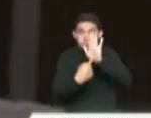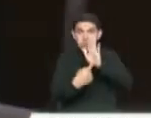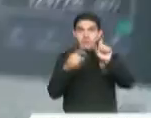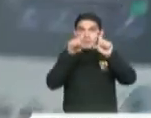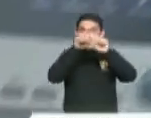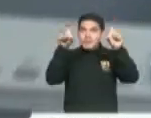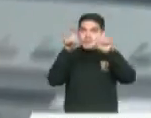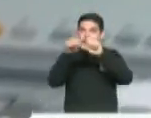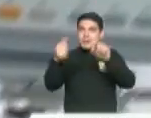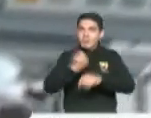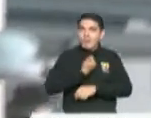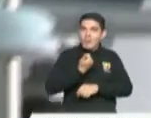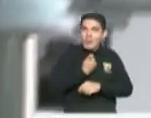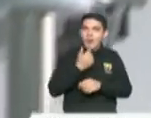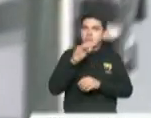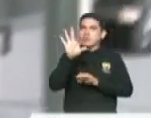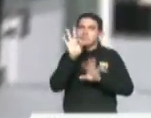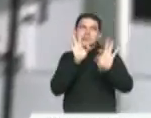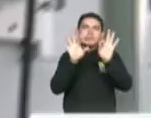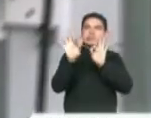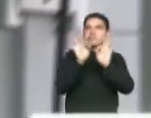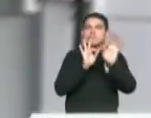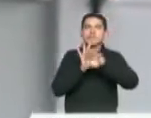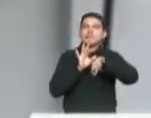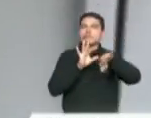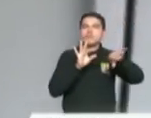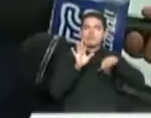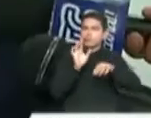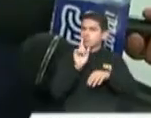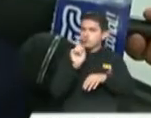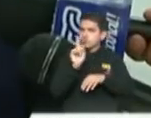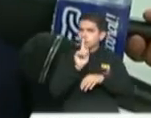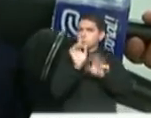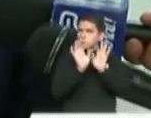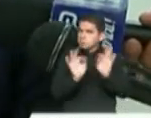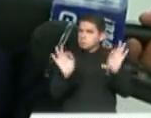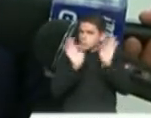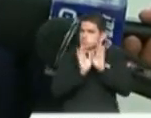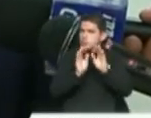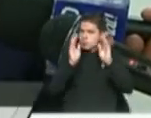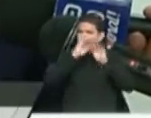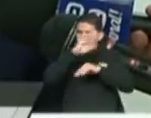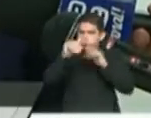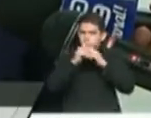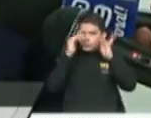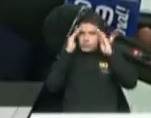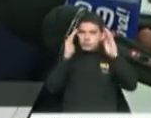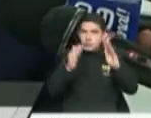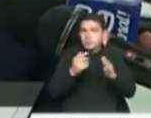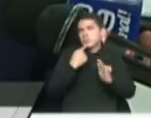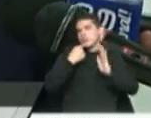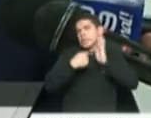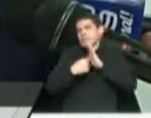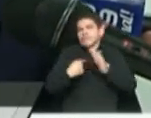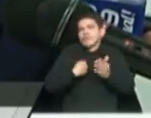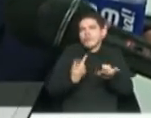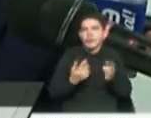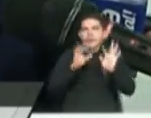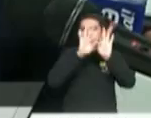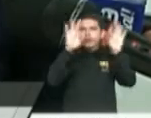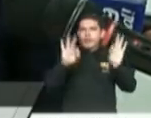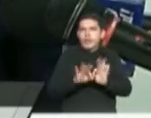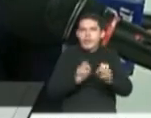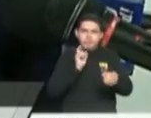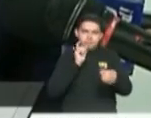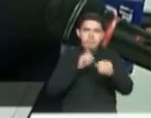ya no podrán hacer una selección adversa esta selección adversa significa que si es que yo compro y llene un formulario y de